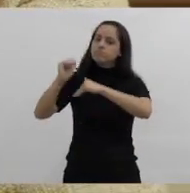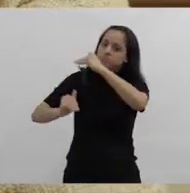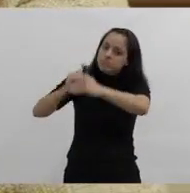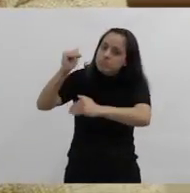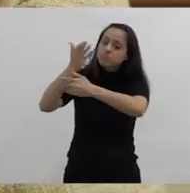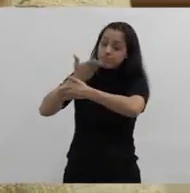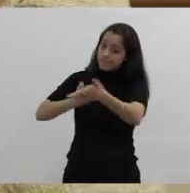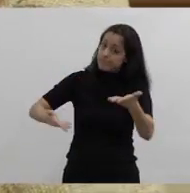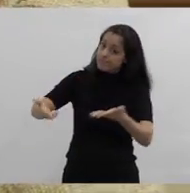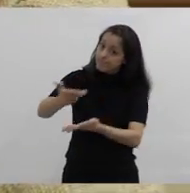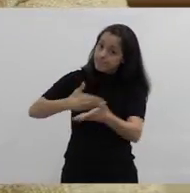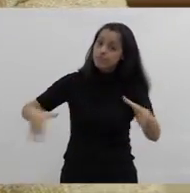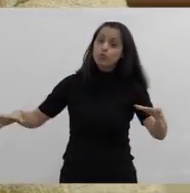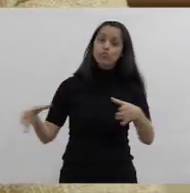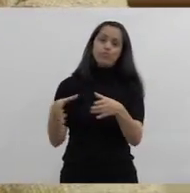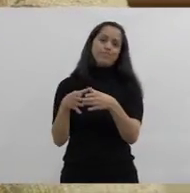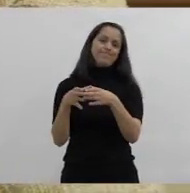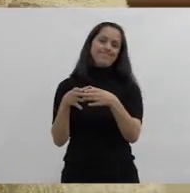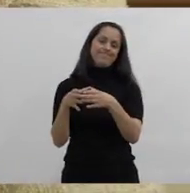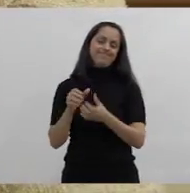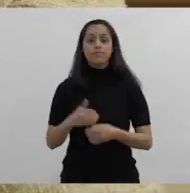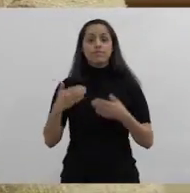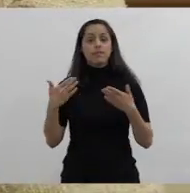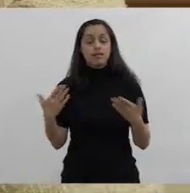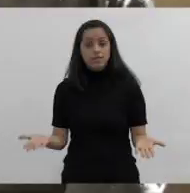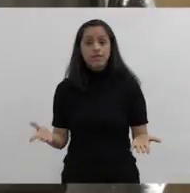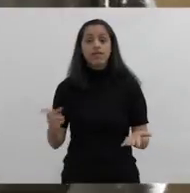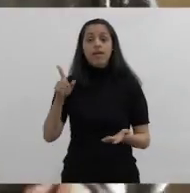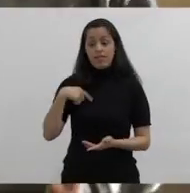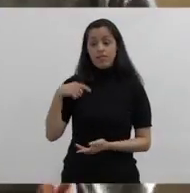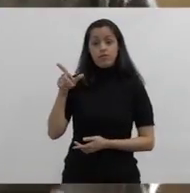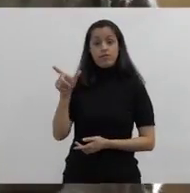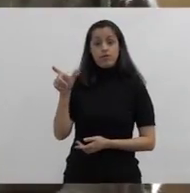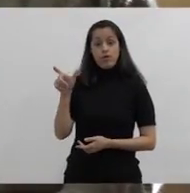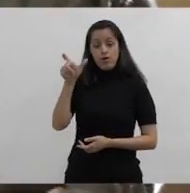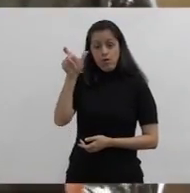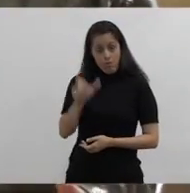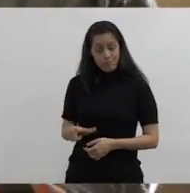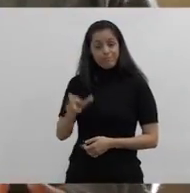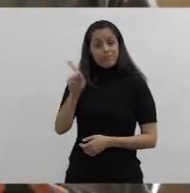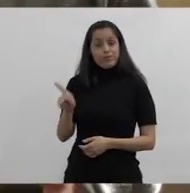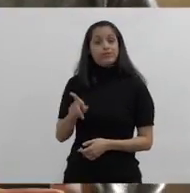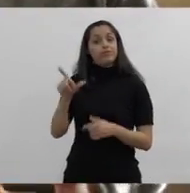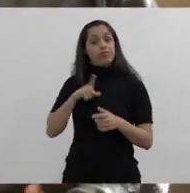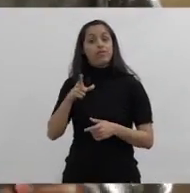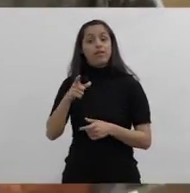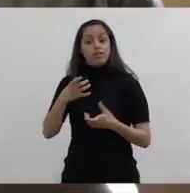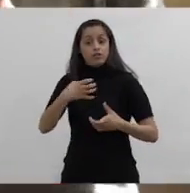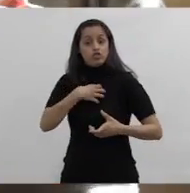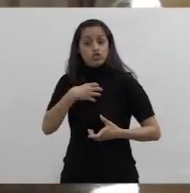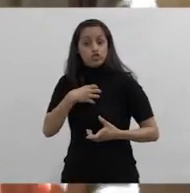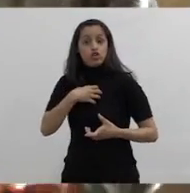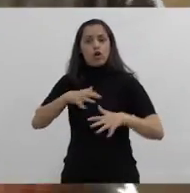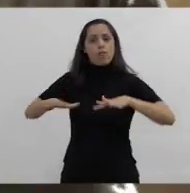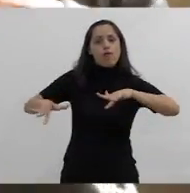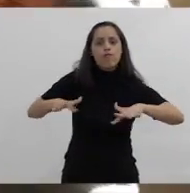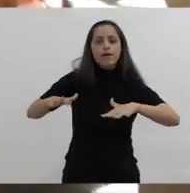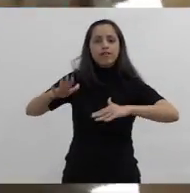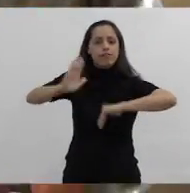aprendizaje constructivo, compartido y colectivo. Y es bueno, entonces estamos planteando un docente con mucha movilidad dentro del